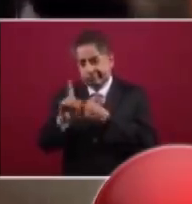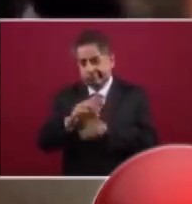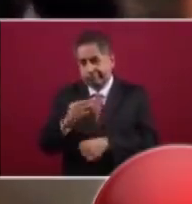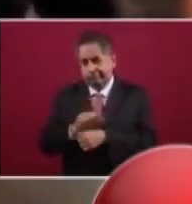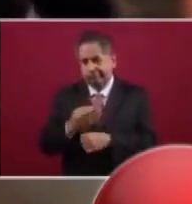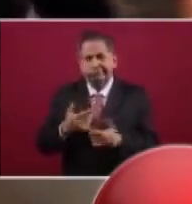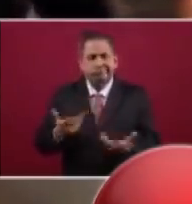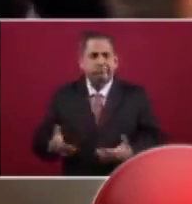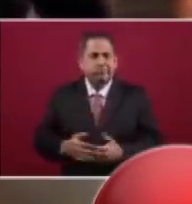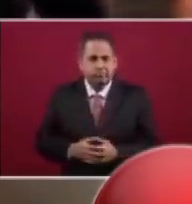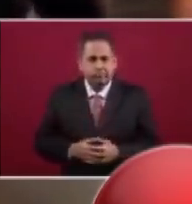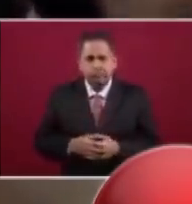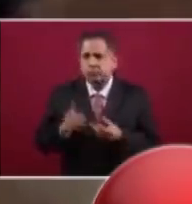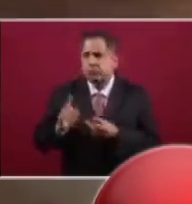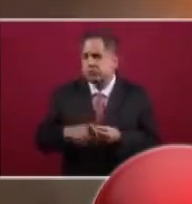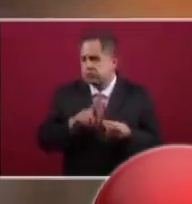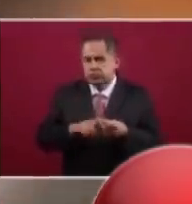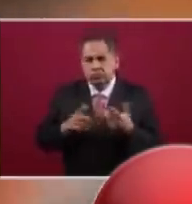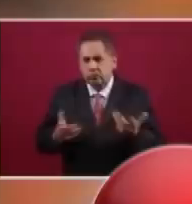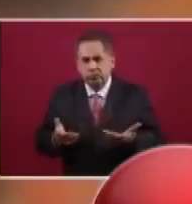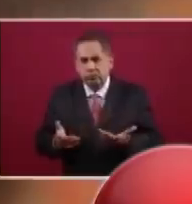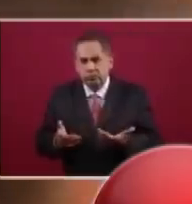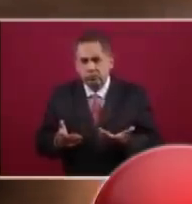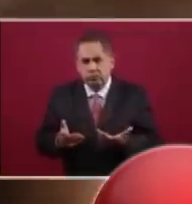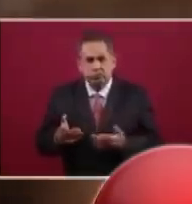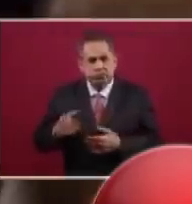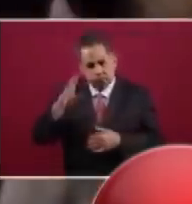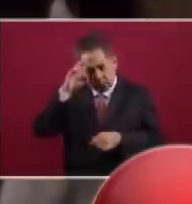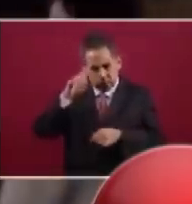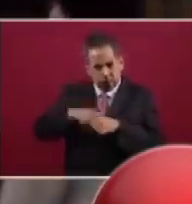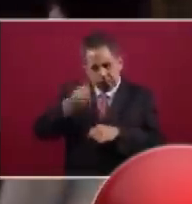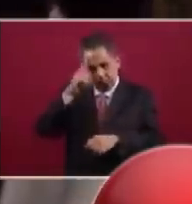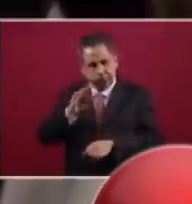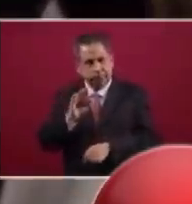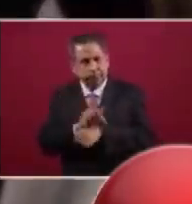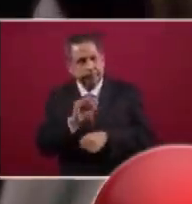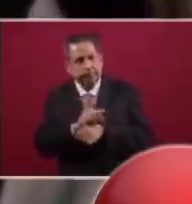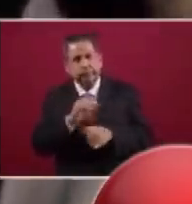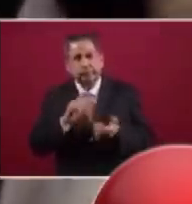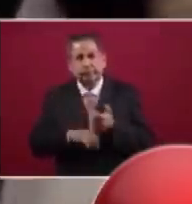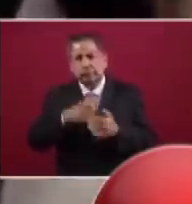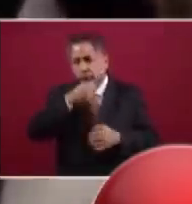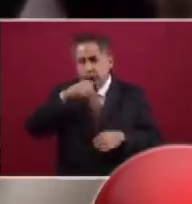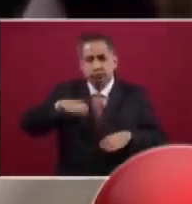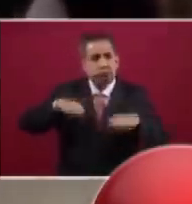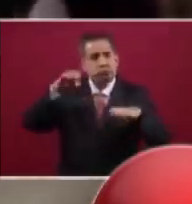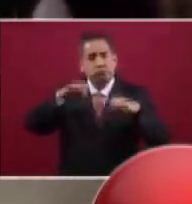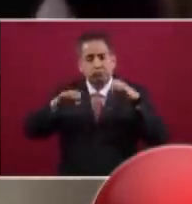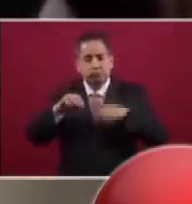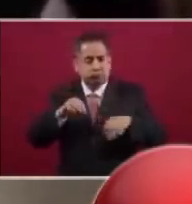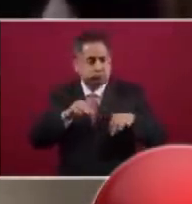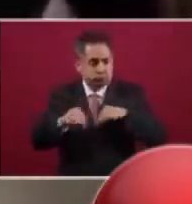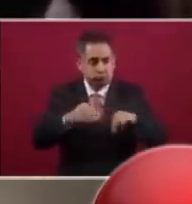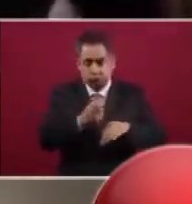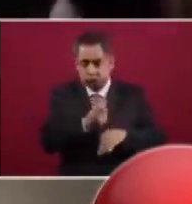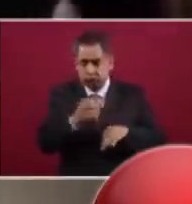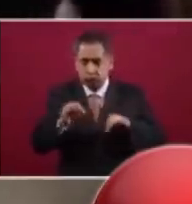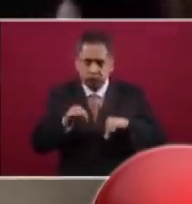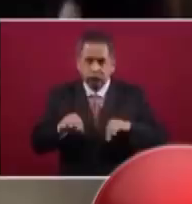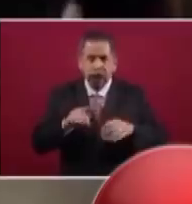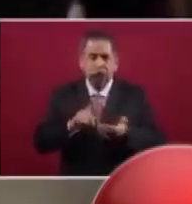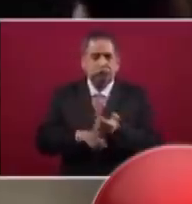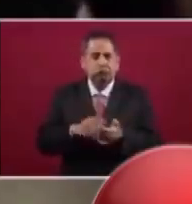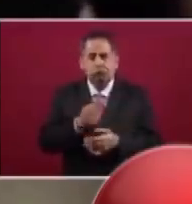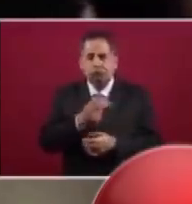ahorita. ¿Y dónde está la cultura de protección a estos adultos mayores, trabajadores? Y estamos hablando